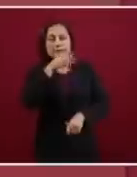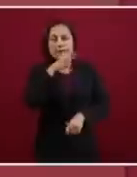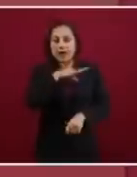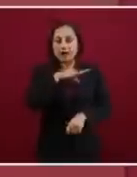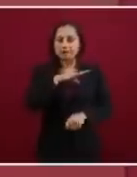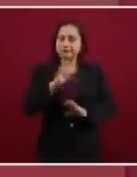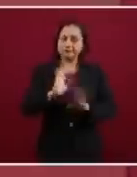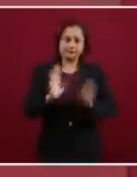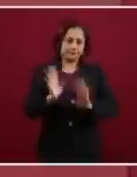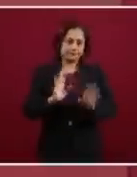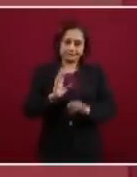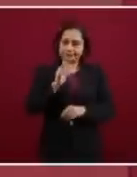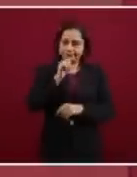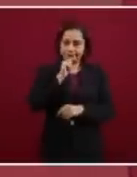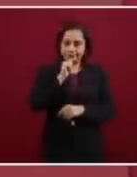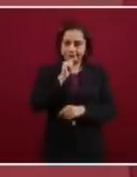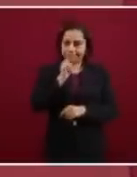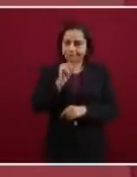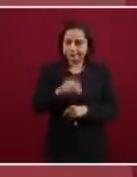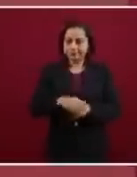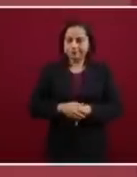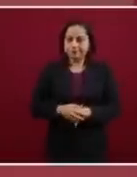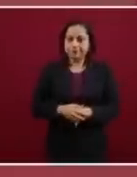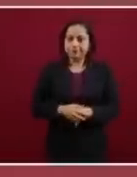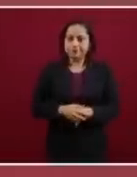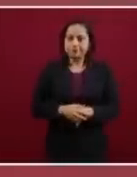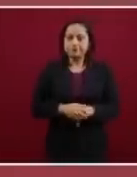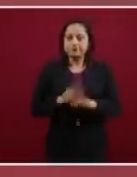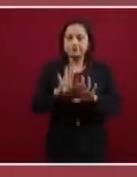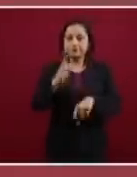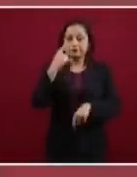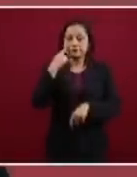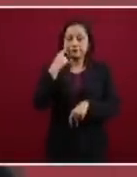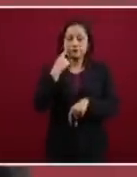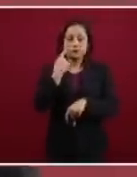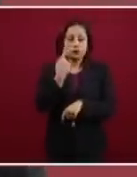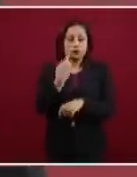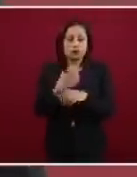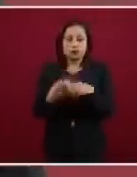otra cosa muy importante para proceso